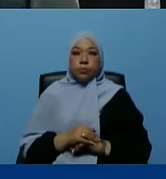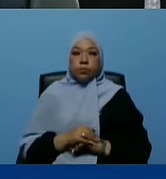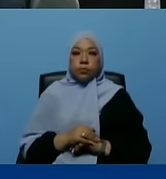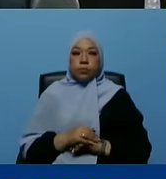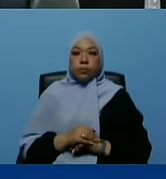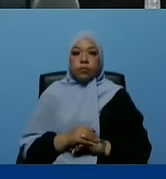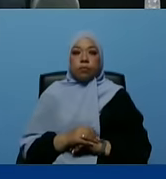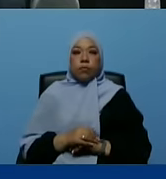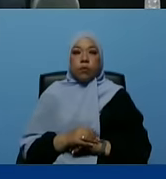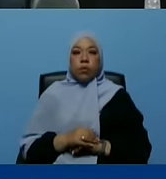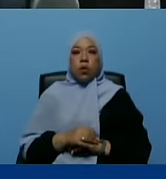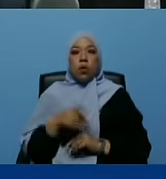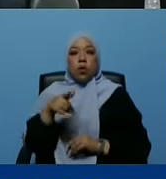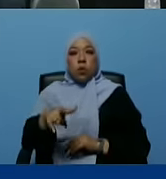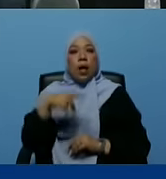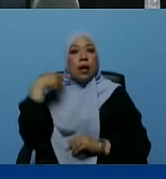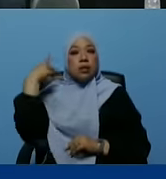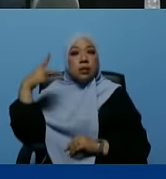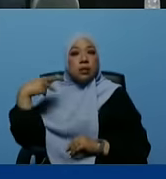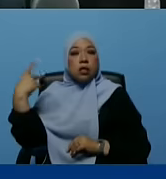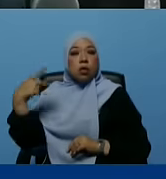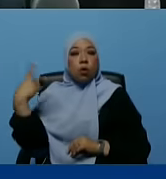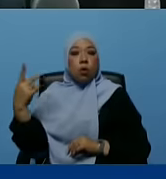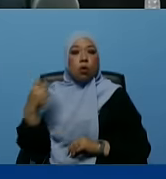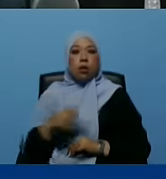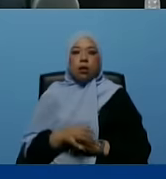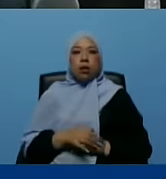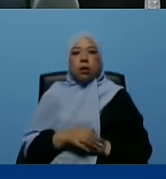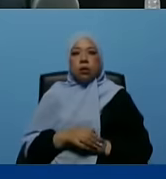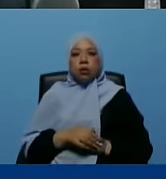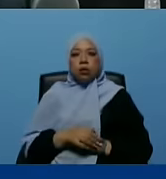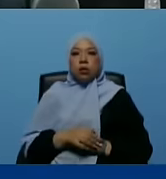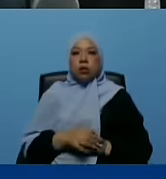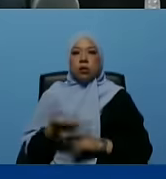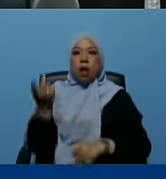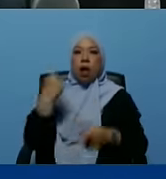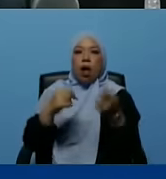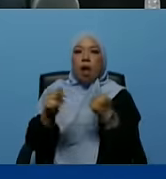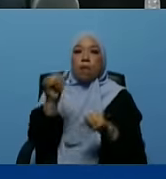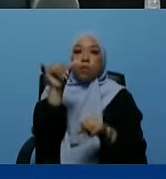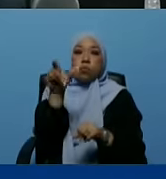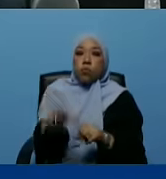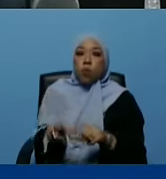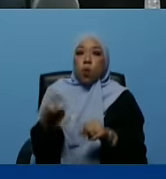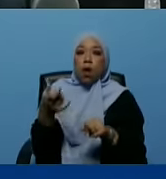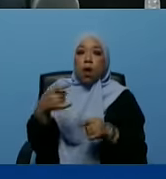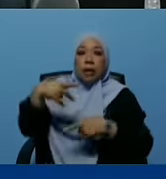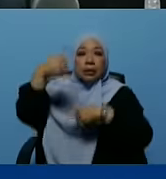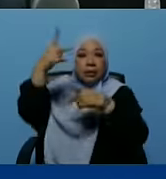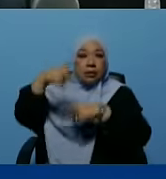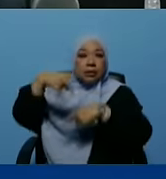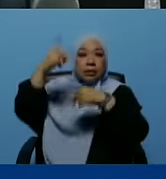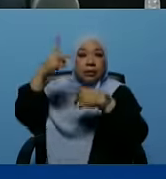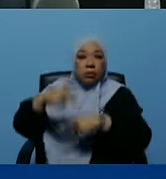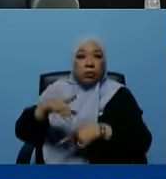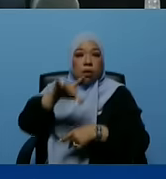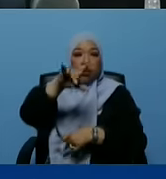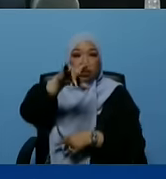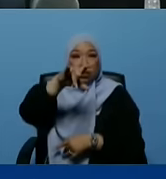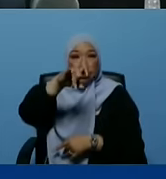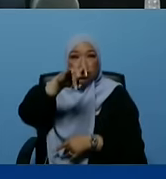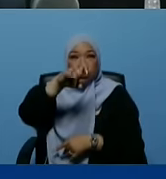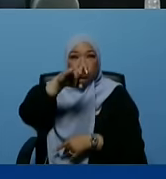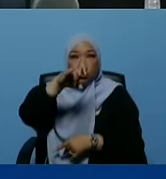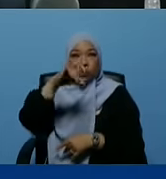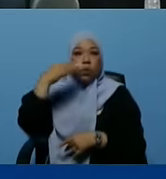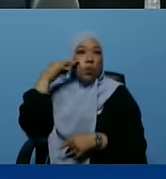Ha sido una operación psicológica para envenenar a través de TikTok, Instagram,